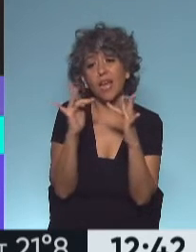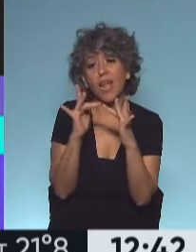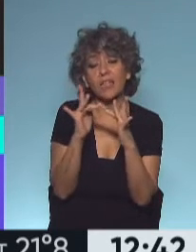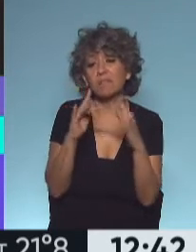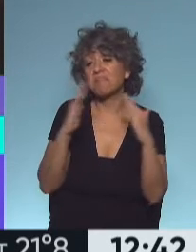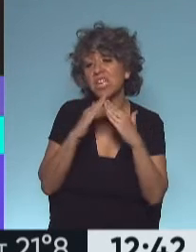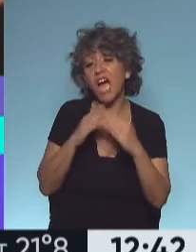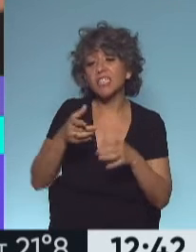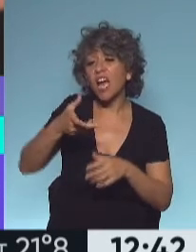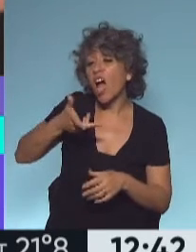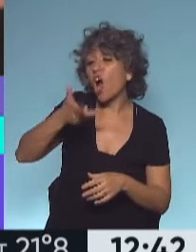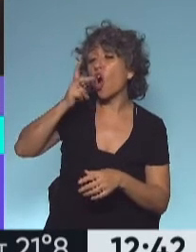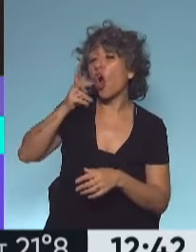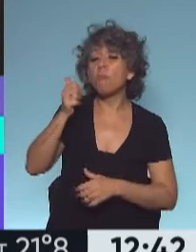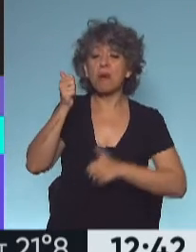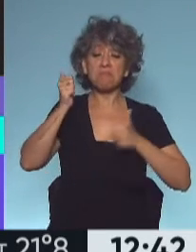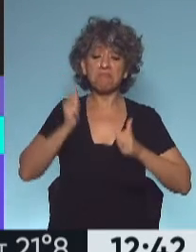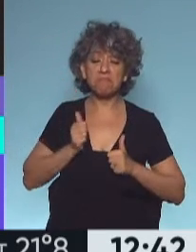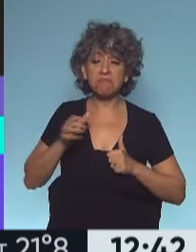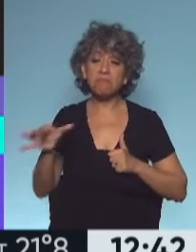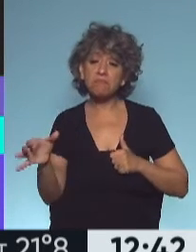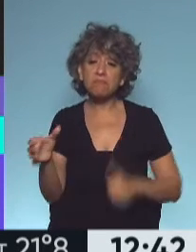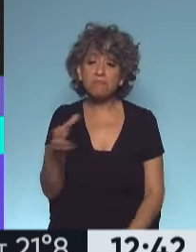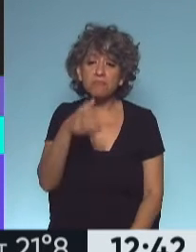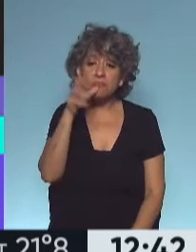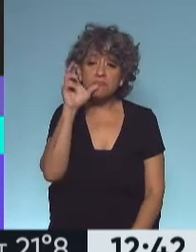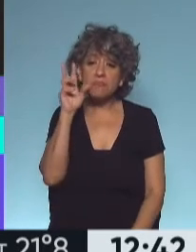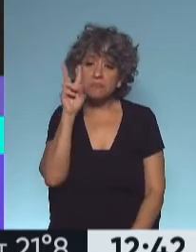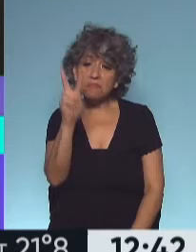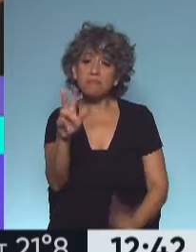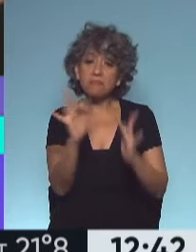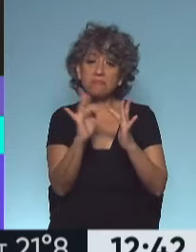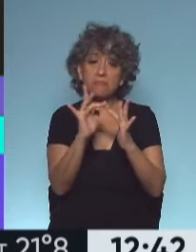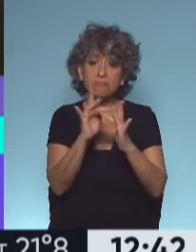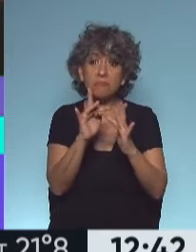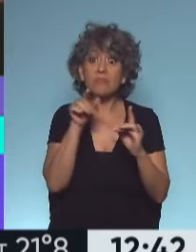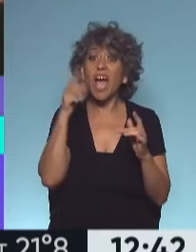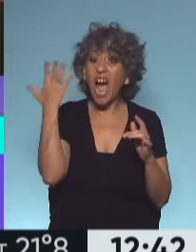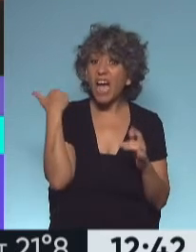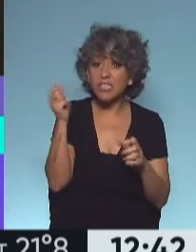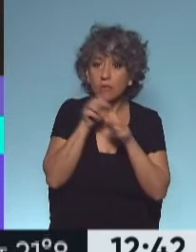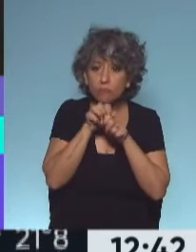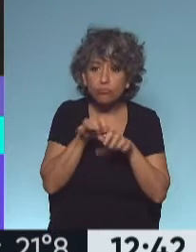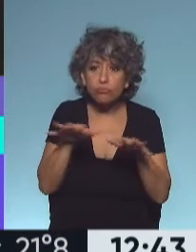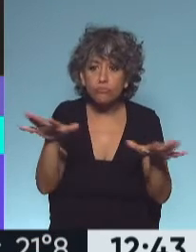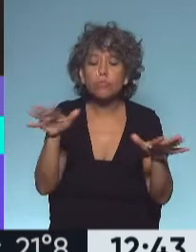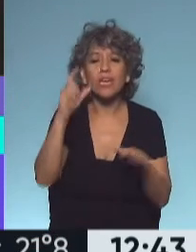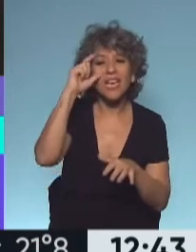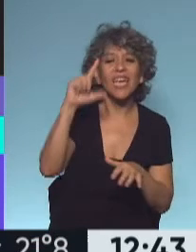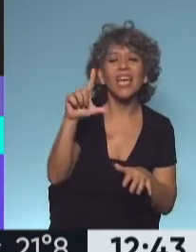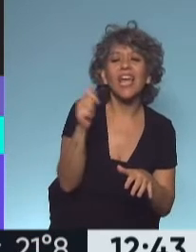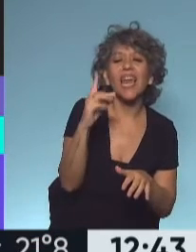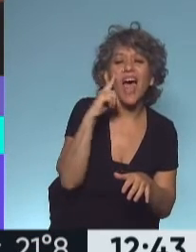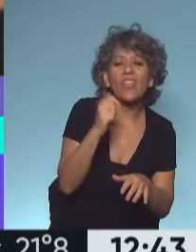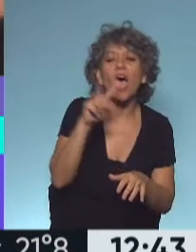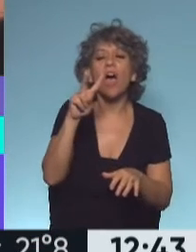copita y disfrutamos esto que ayer ya lo puso a circular en las redes Vivamos Cultura, y es Eladia Blázquez y Astor Piazzolla